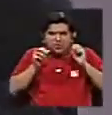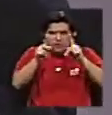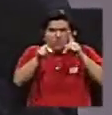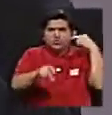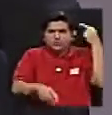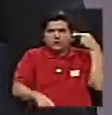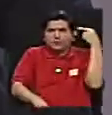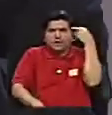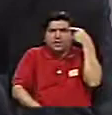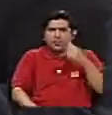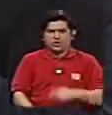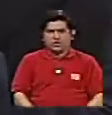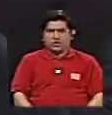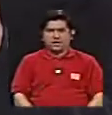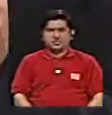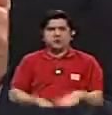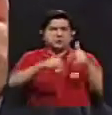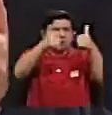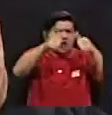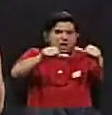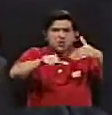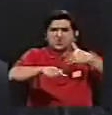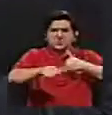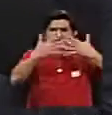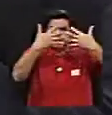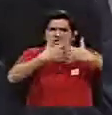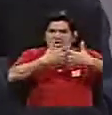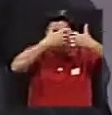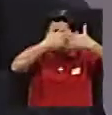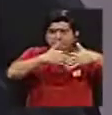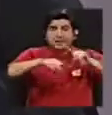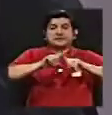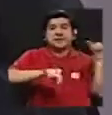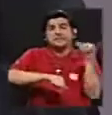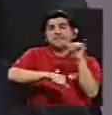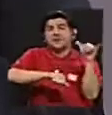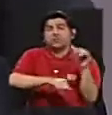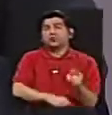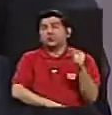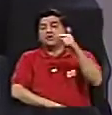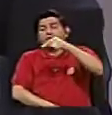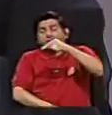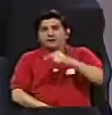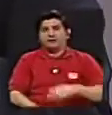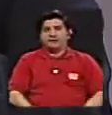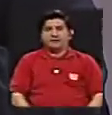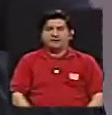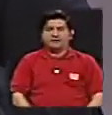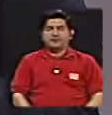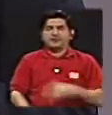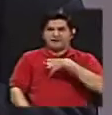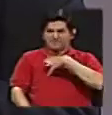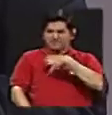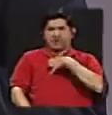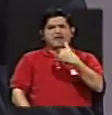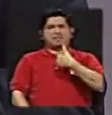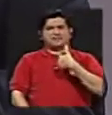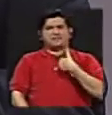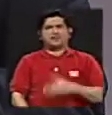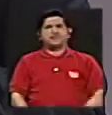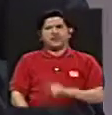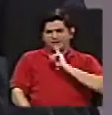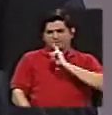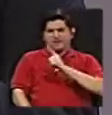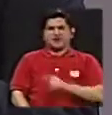el Estado concilie con la empresa, pero a la vez también el reclamo que hay de que se